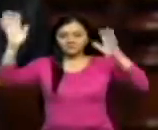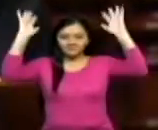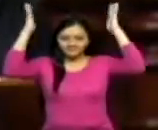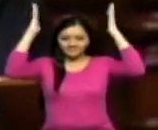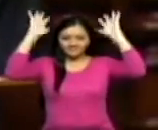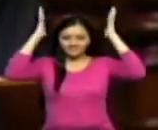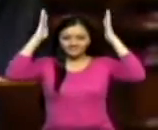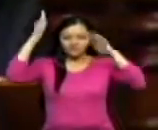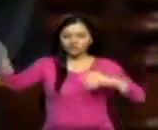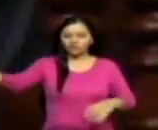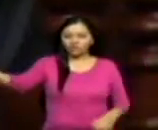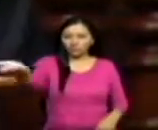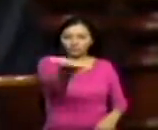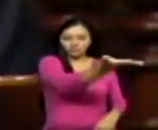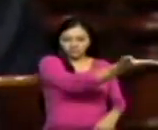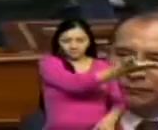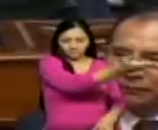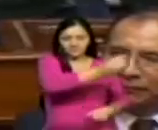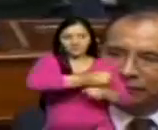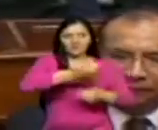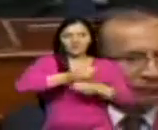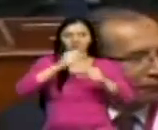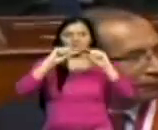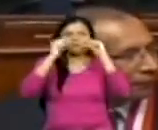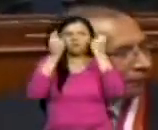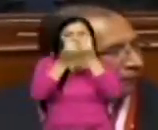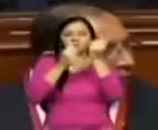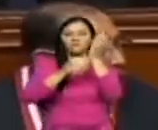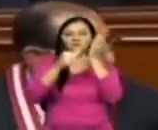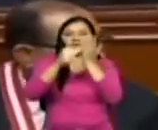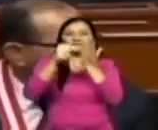aplauso para los miembros del gabinete.